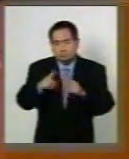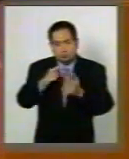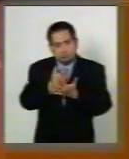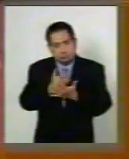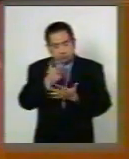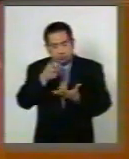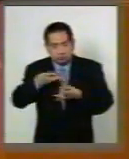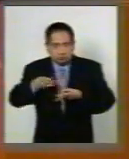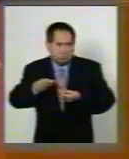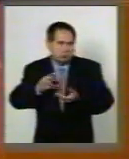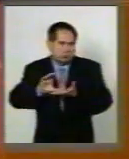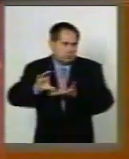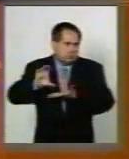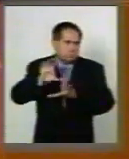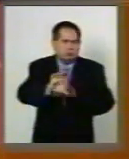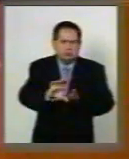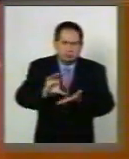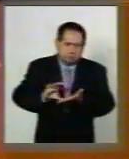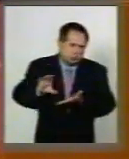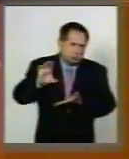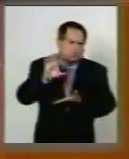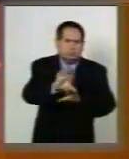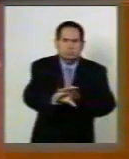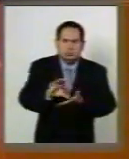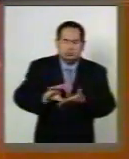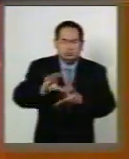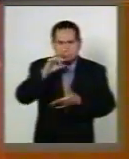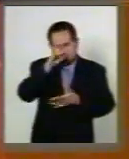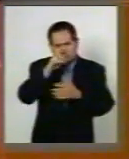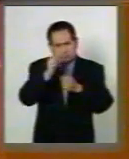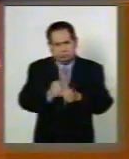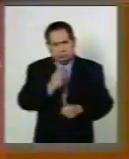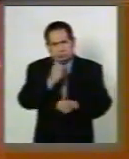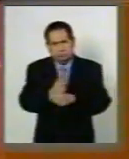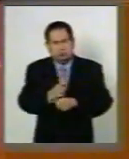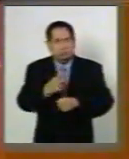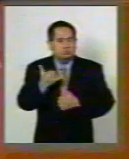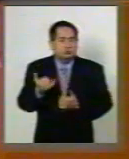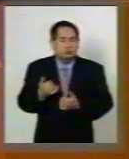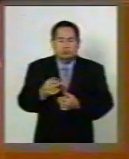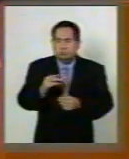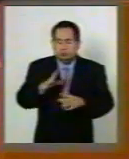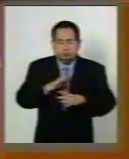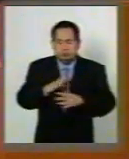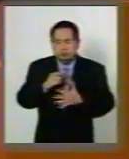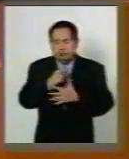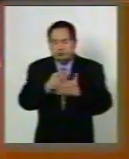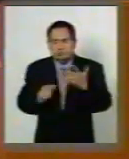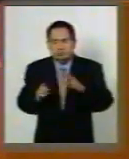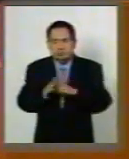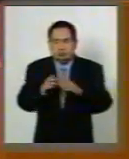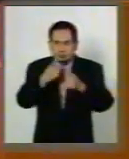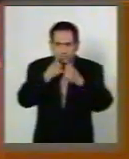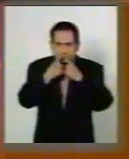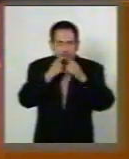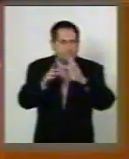de recursos que se están destinando a seguridad y, sin embargo, no tenemos